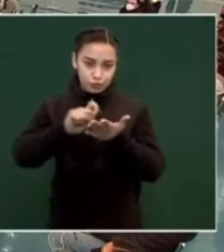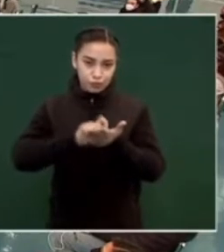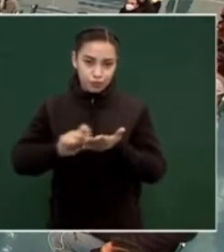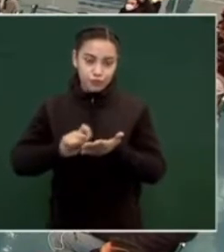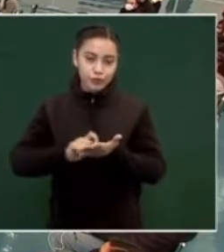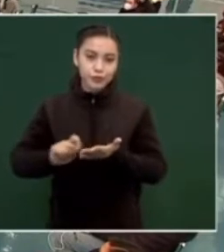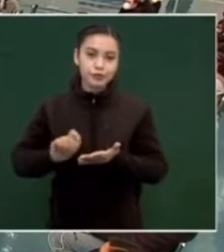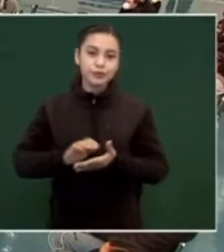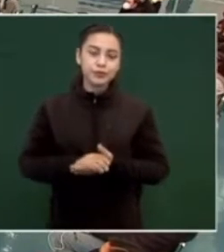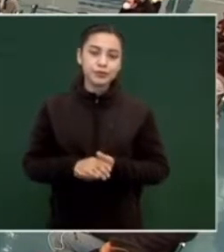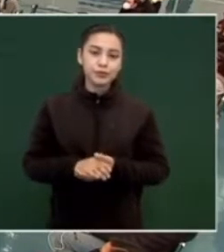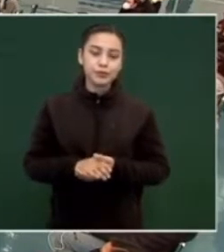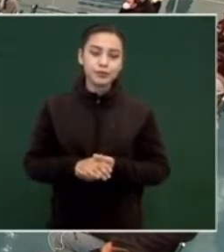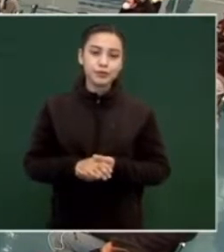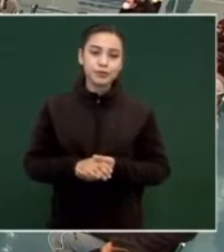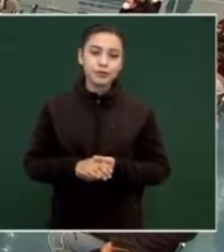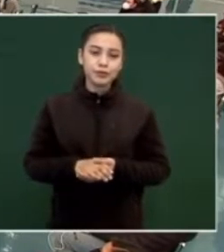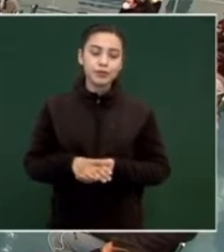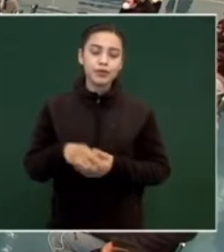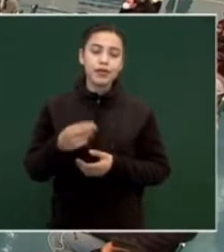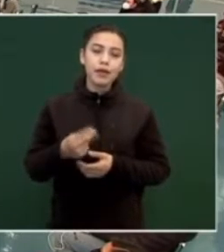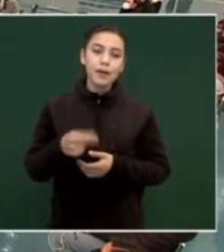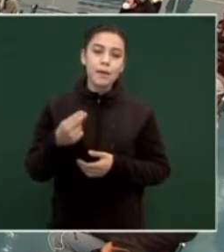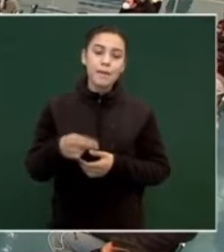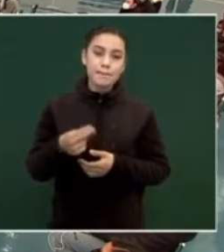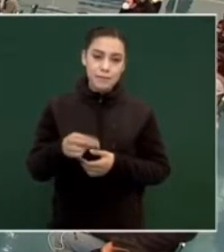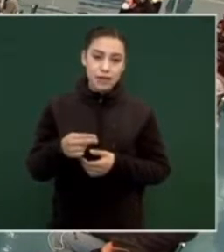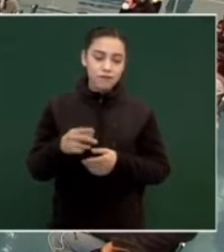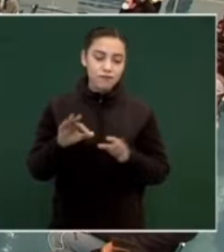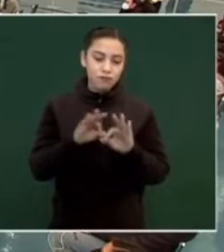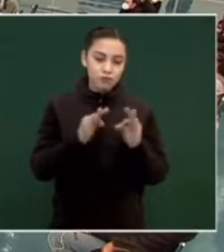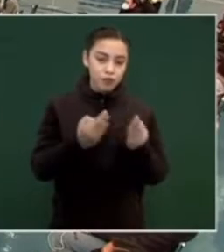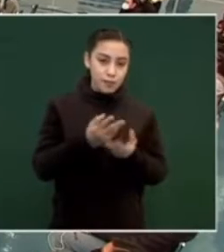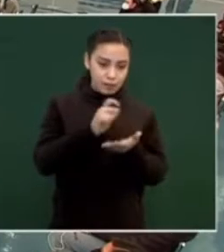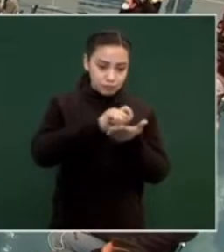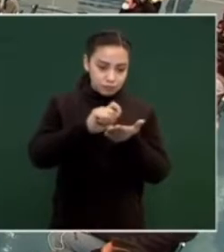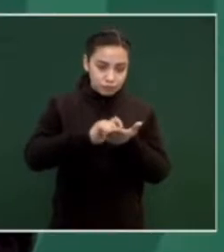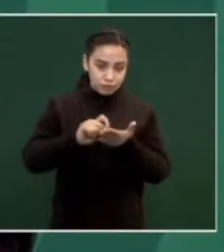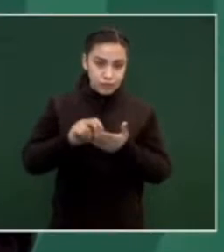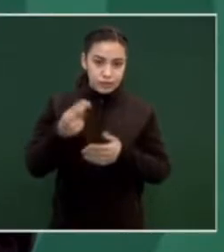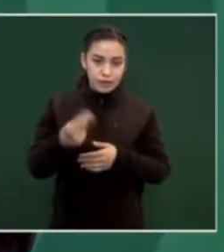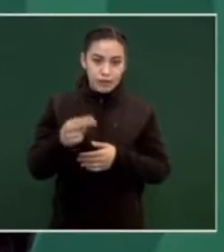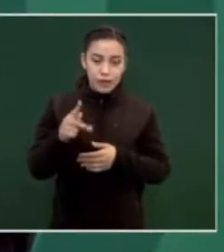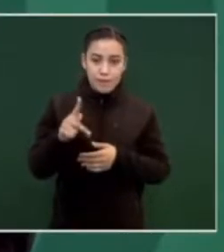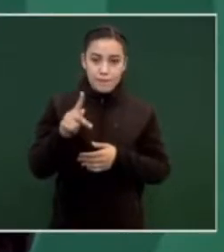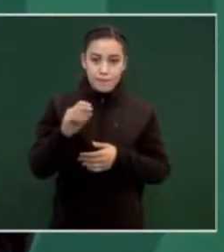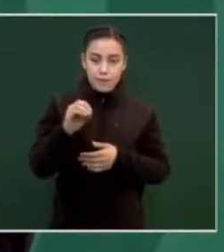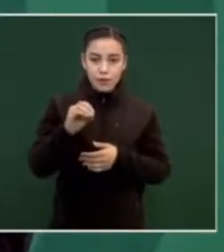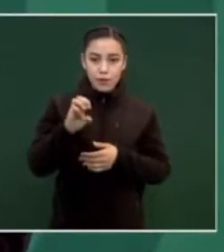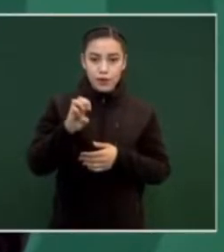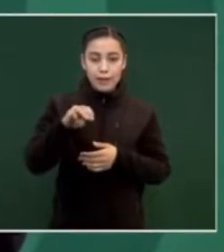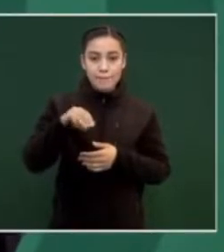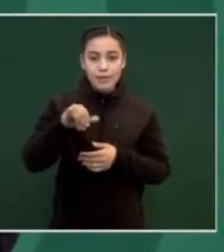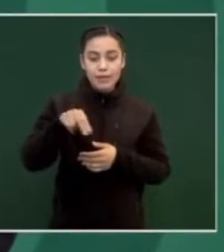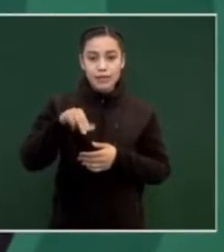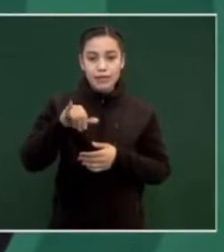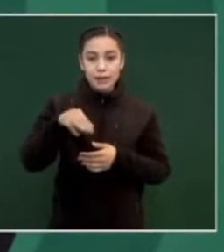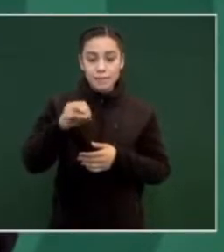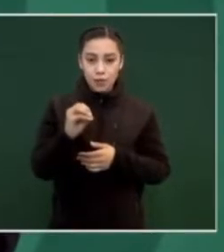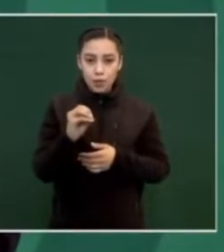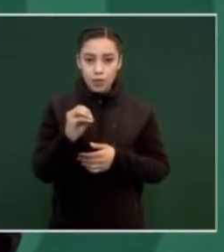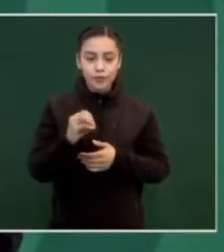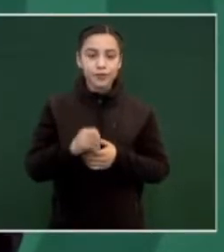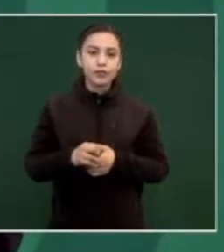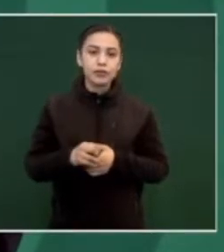un género el pool mínimo y tiene un mínimo que dice también sea